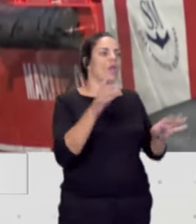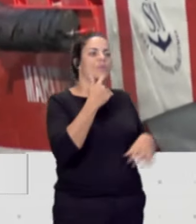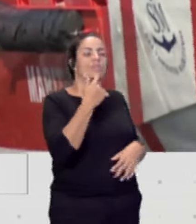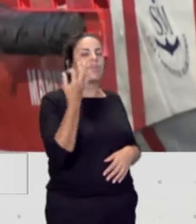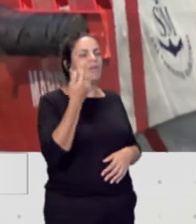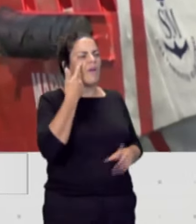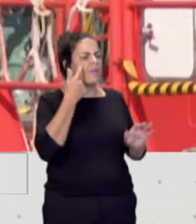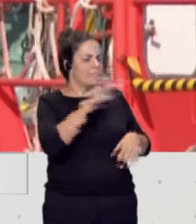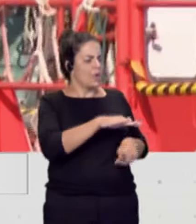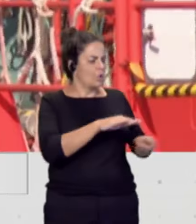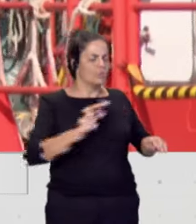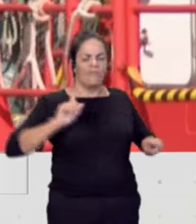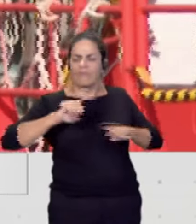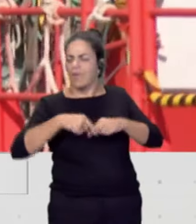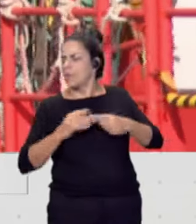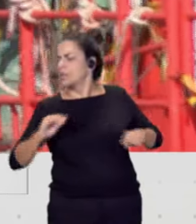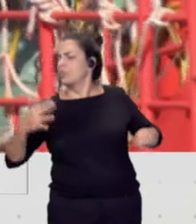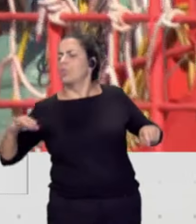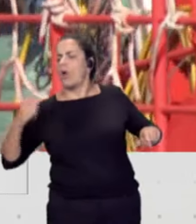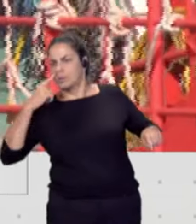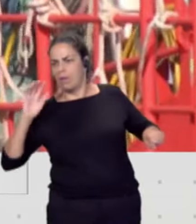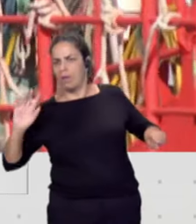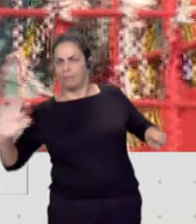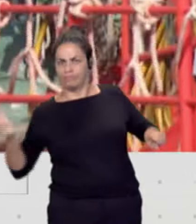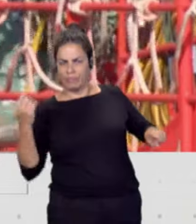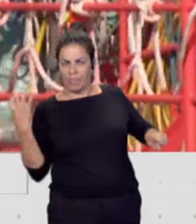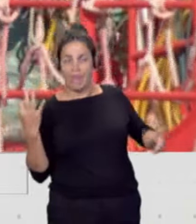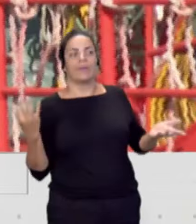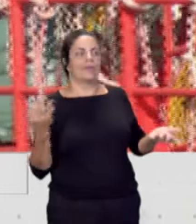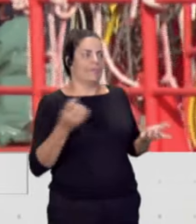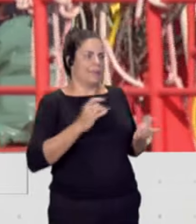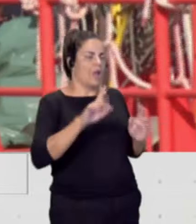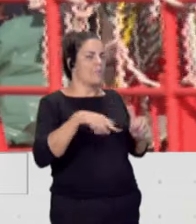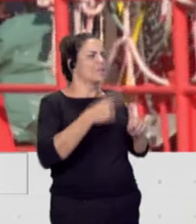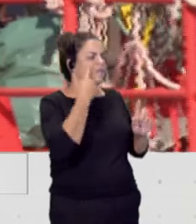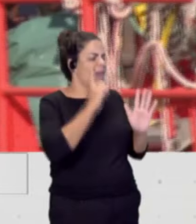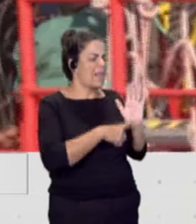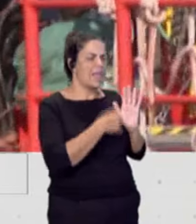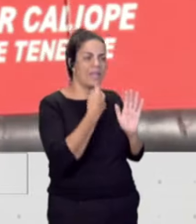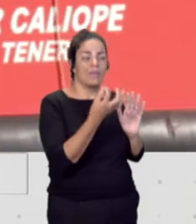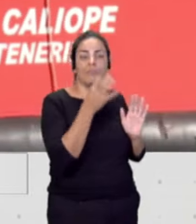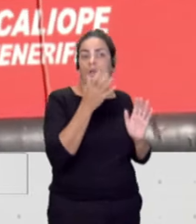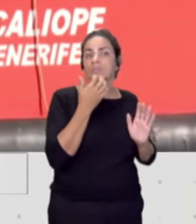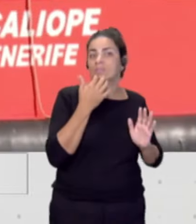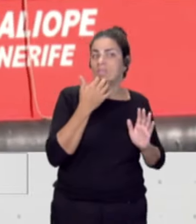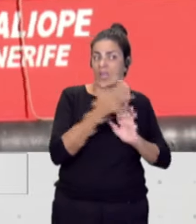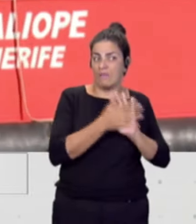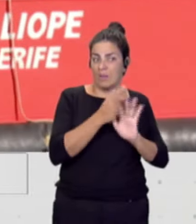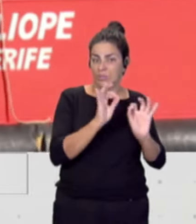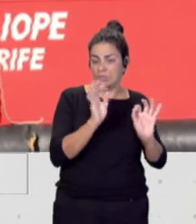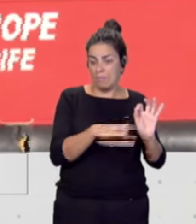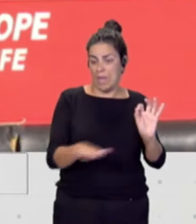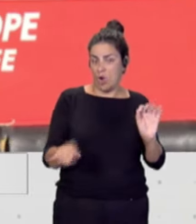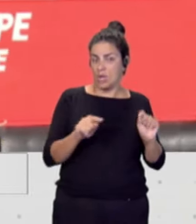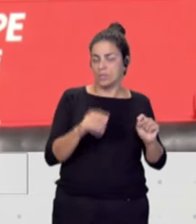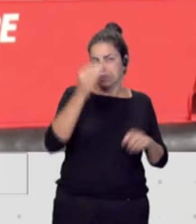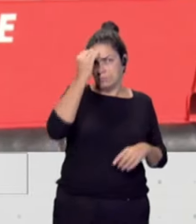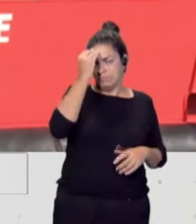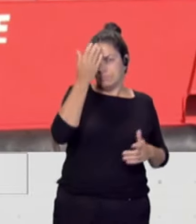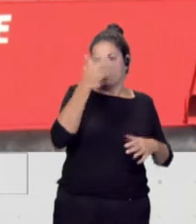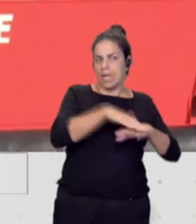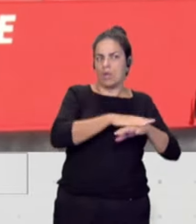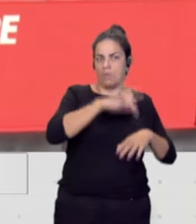estar dentro del marco legal y entiendo que si se plantea de esa manera, porque estamos hablando de menores, entiendo que el Gobierno de Canarias considera que puede